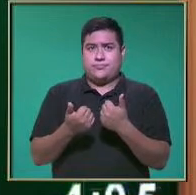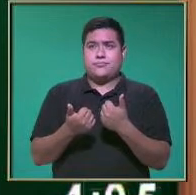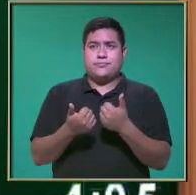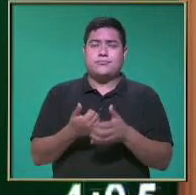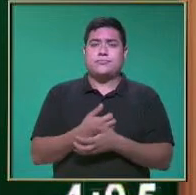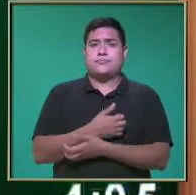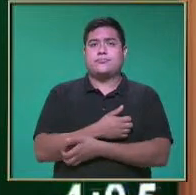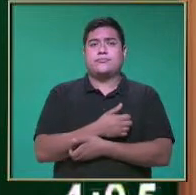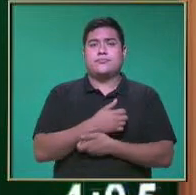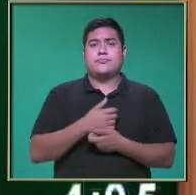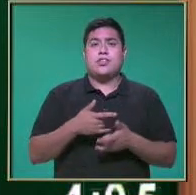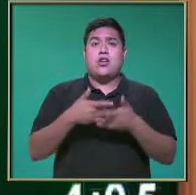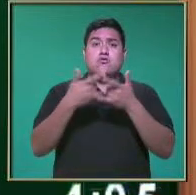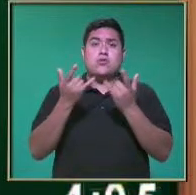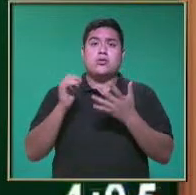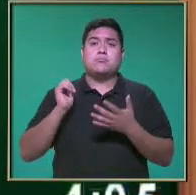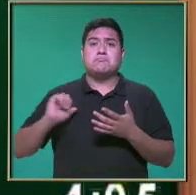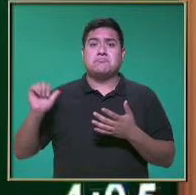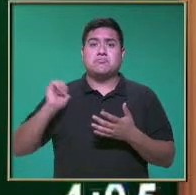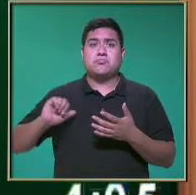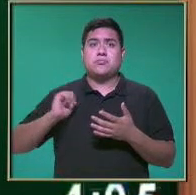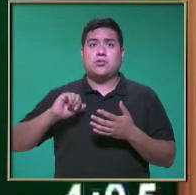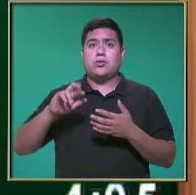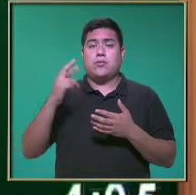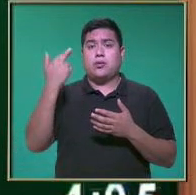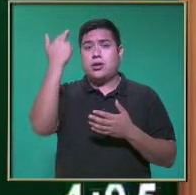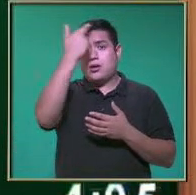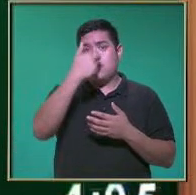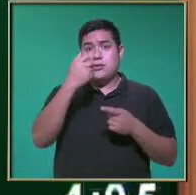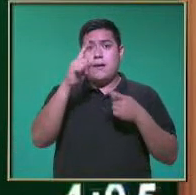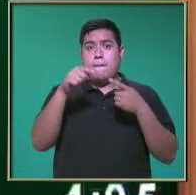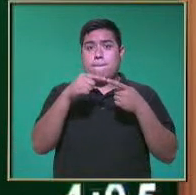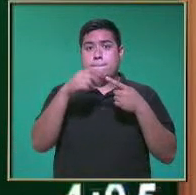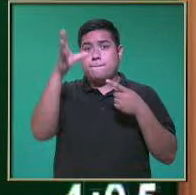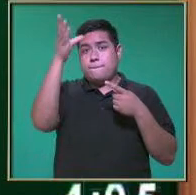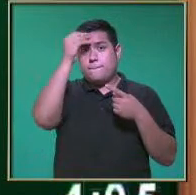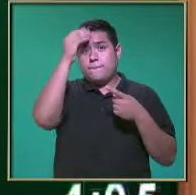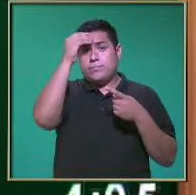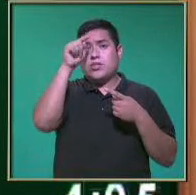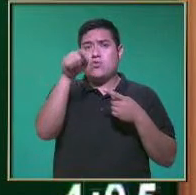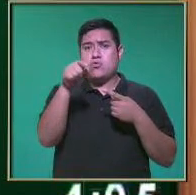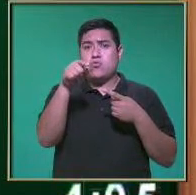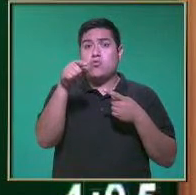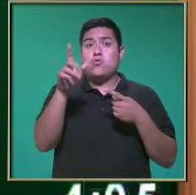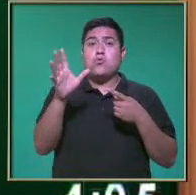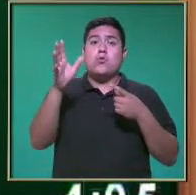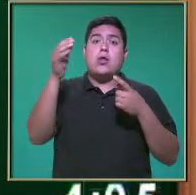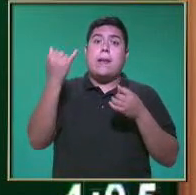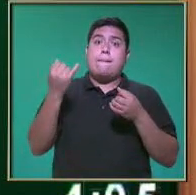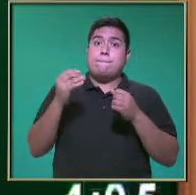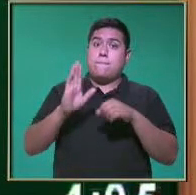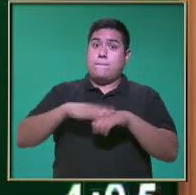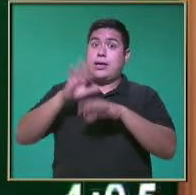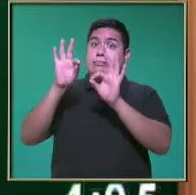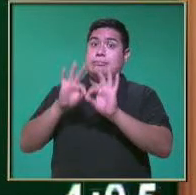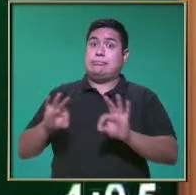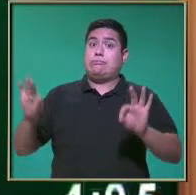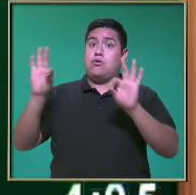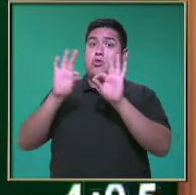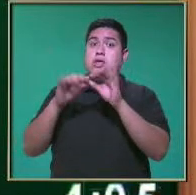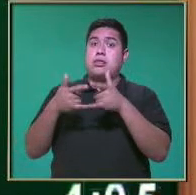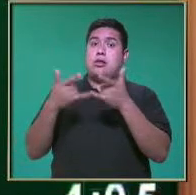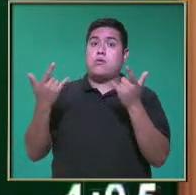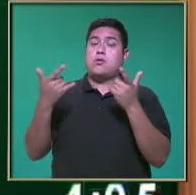los cuentos clásicos. Analiza bien este aprendizaje. Se trata de que tú entiendas la idea principal de